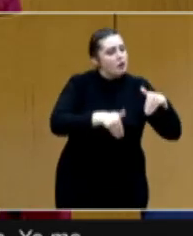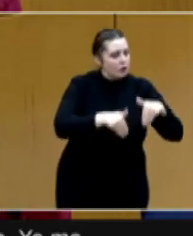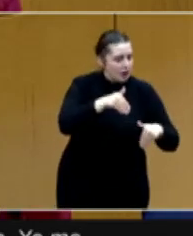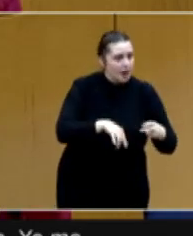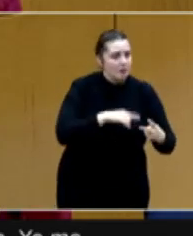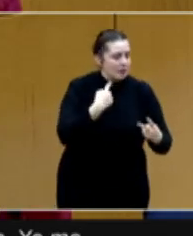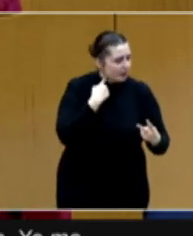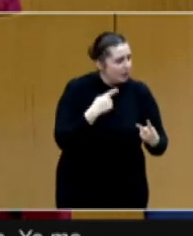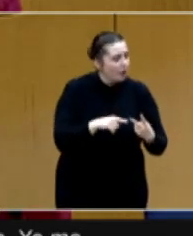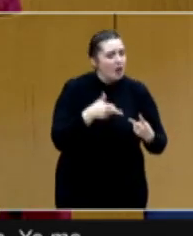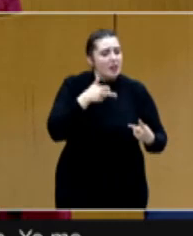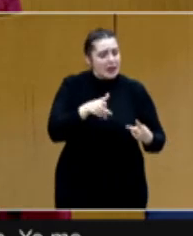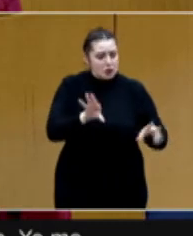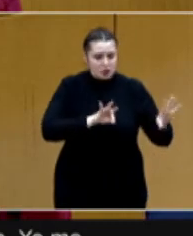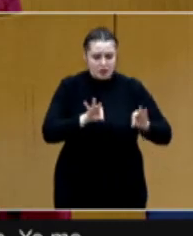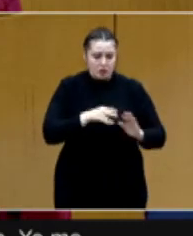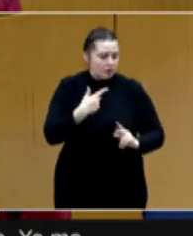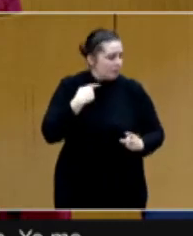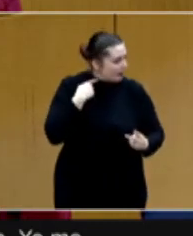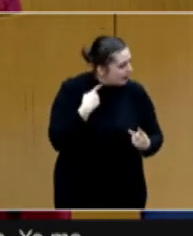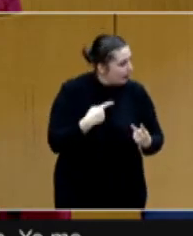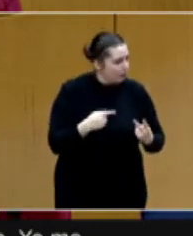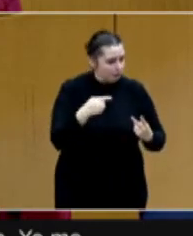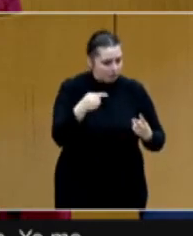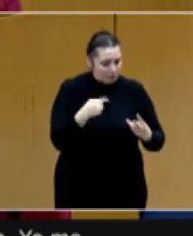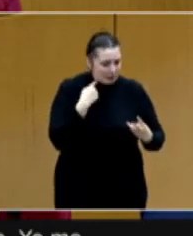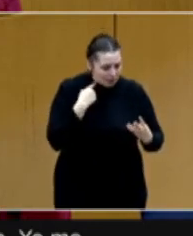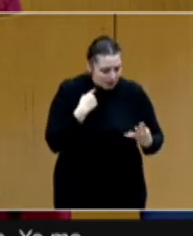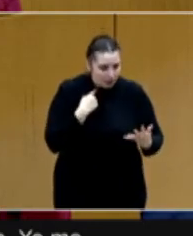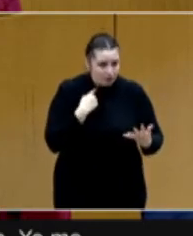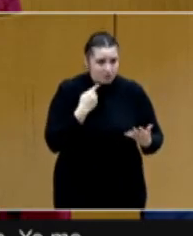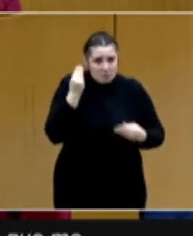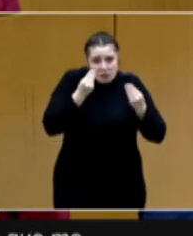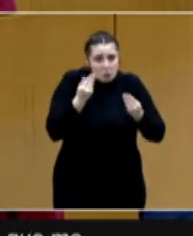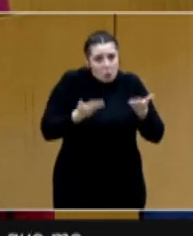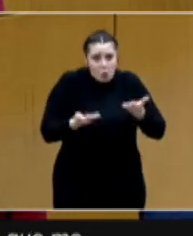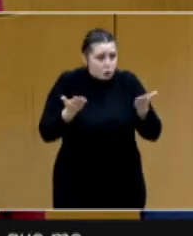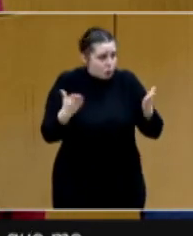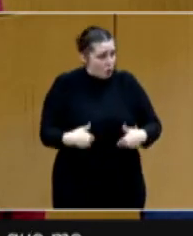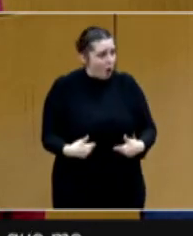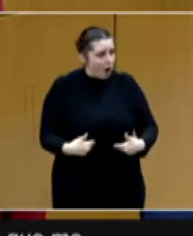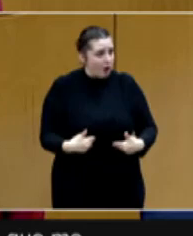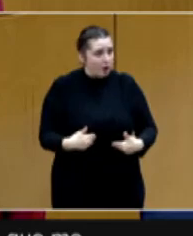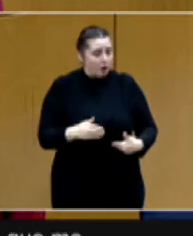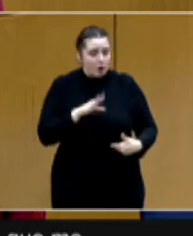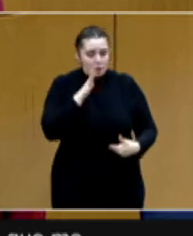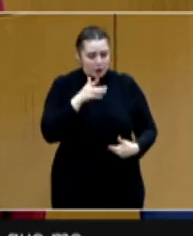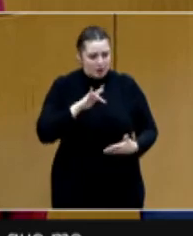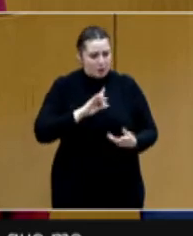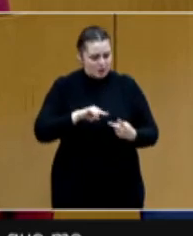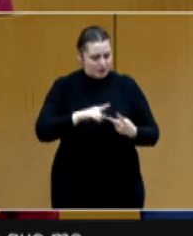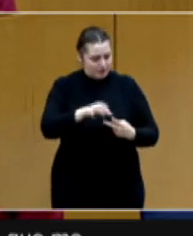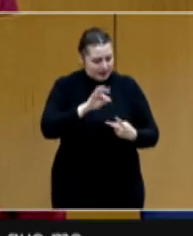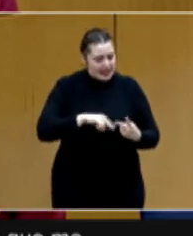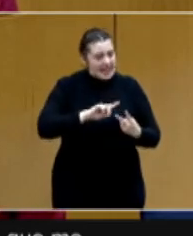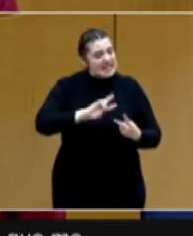el derecho a tomar decisiones y lo vi Injusto porque en el segundo juicio